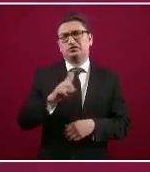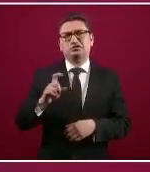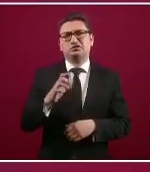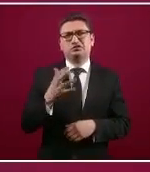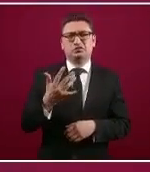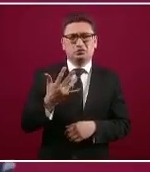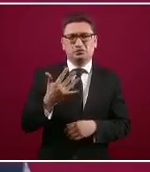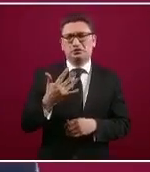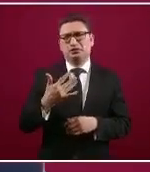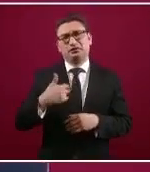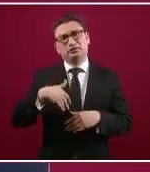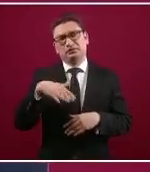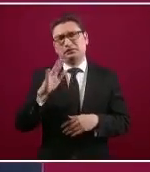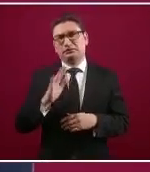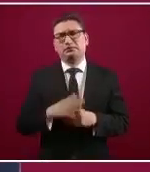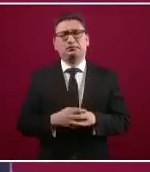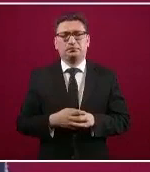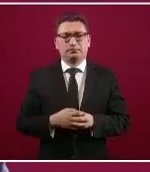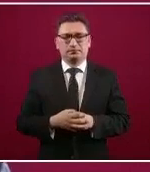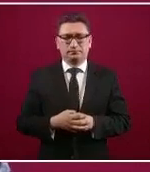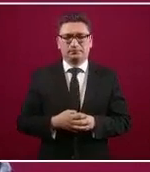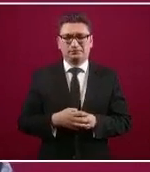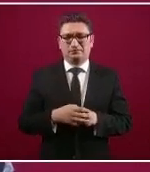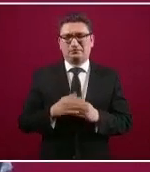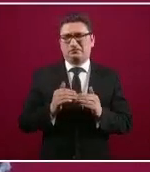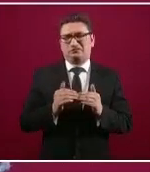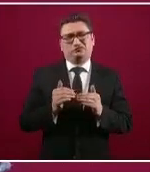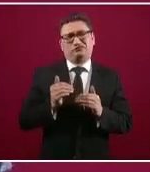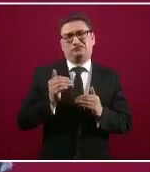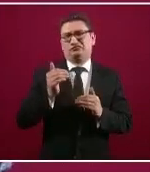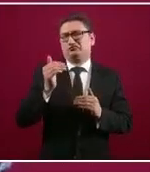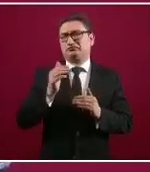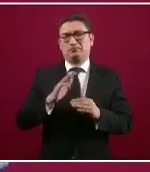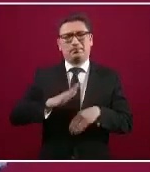150 y hasta más.